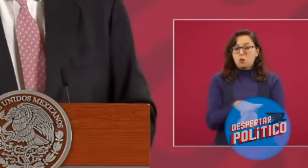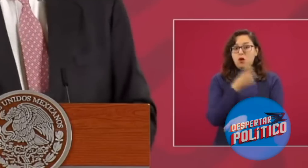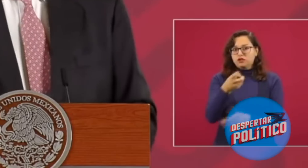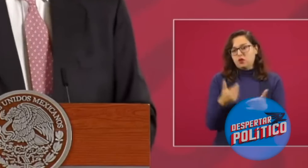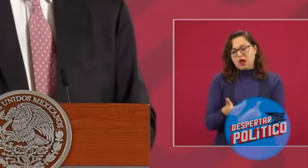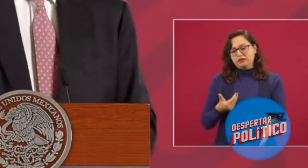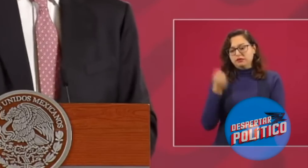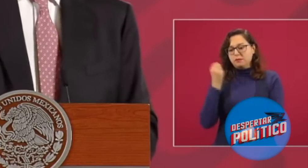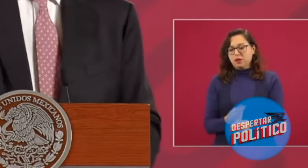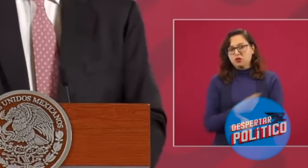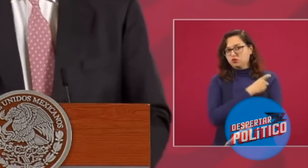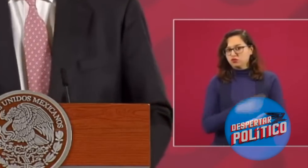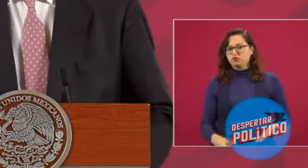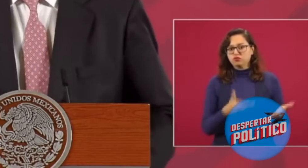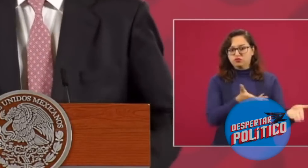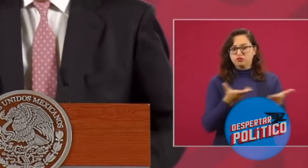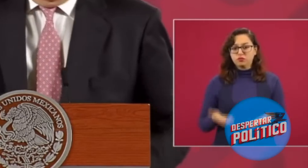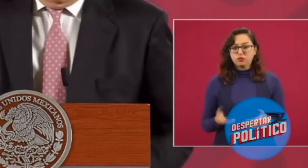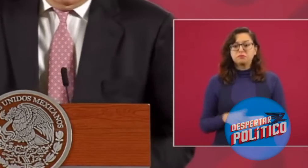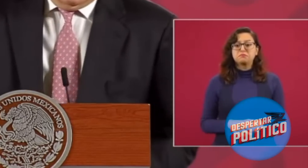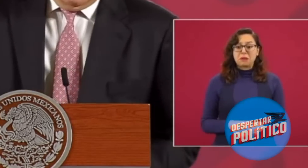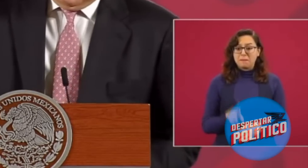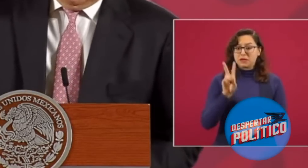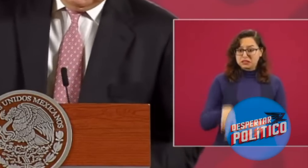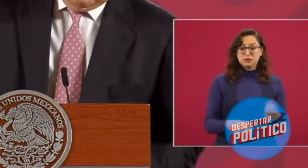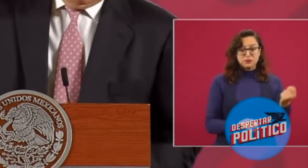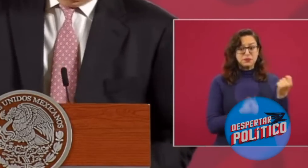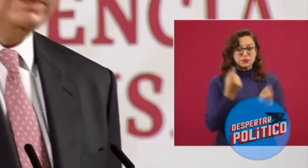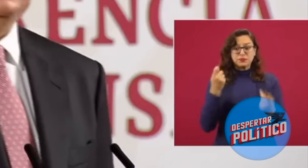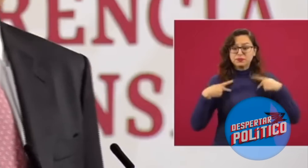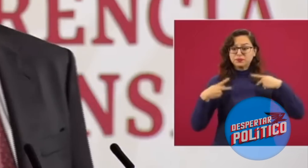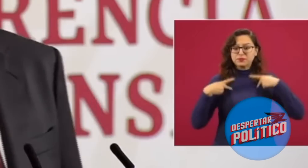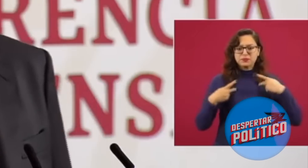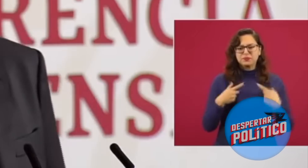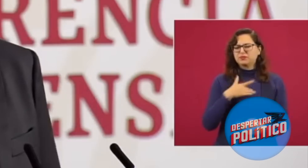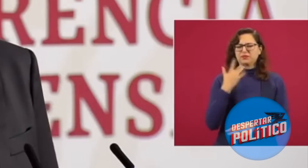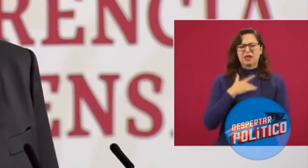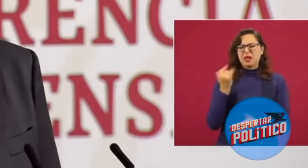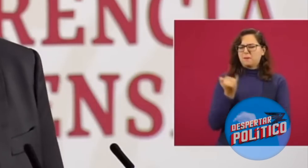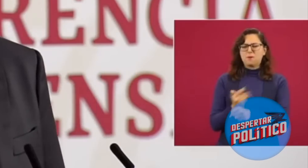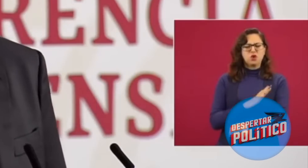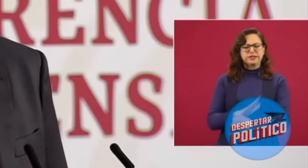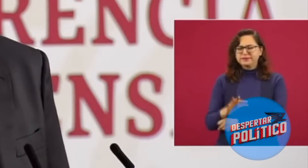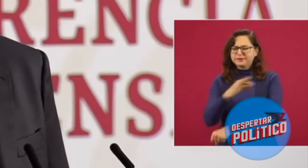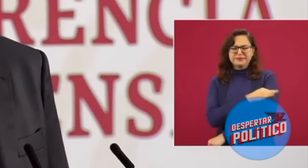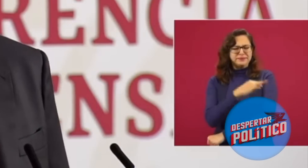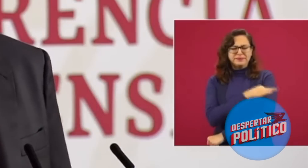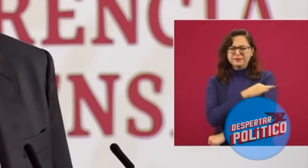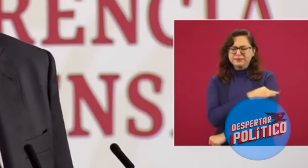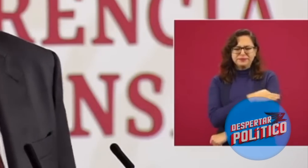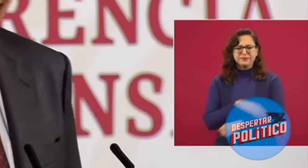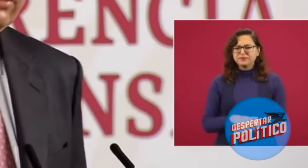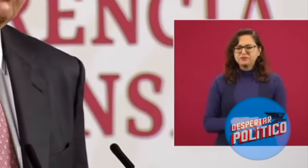Desde luego hubo voces que decían que no era posible, que probablemente la vacuna no estaría, o que